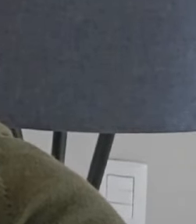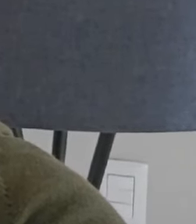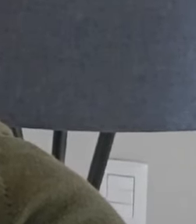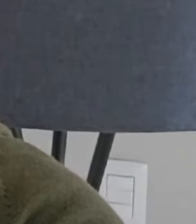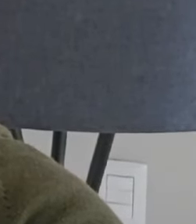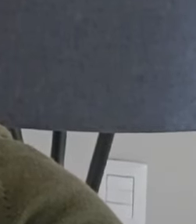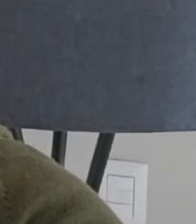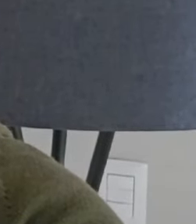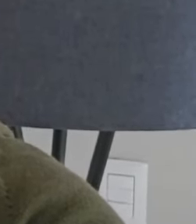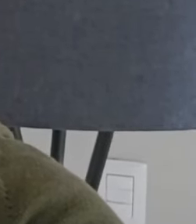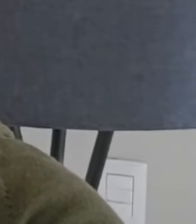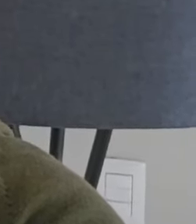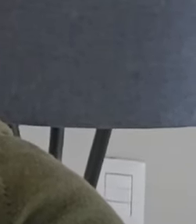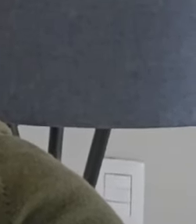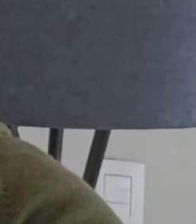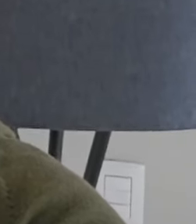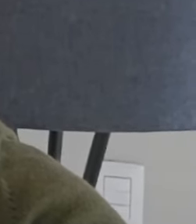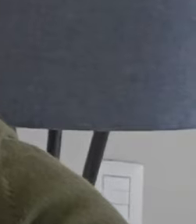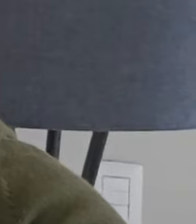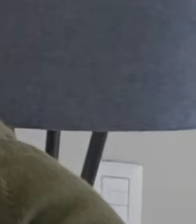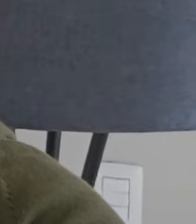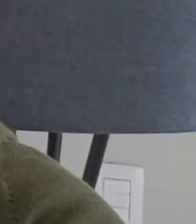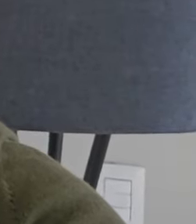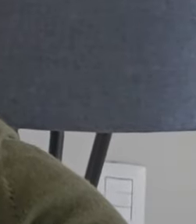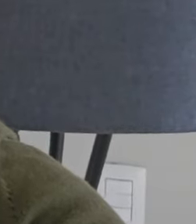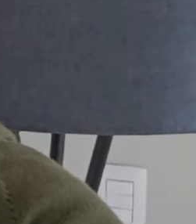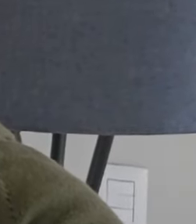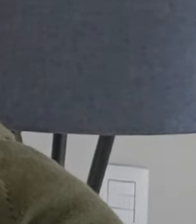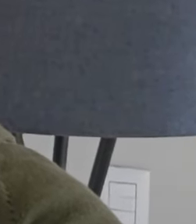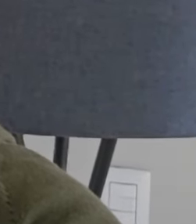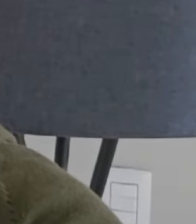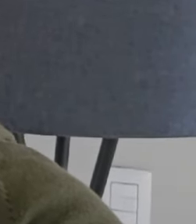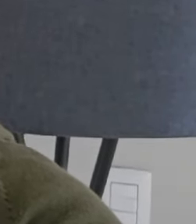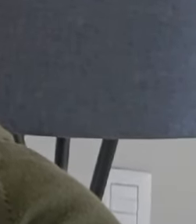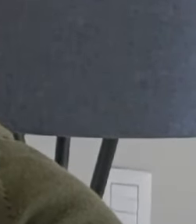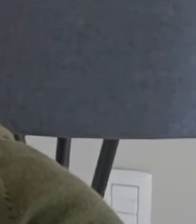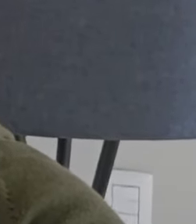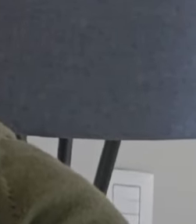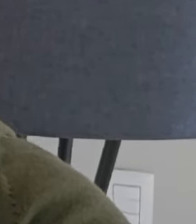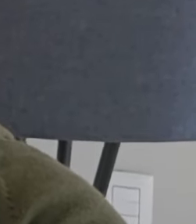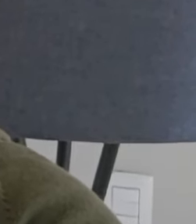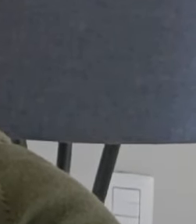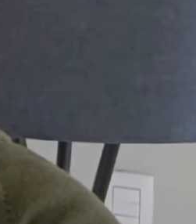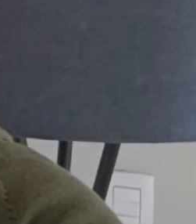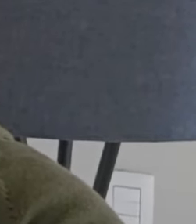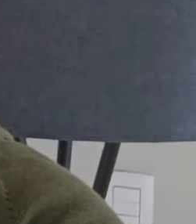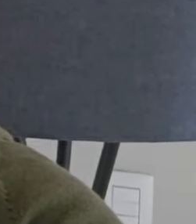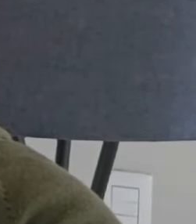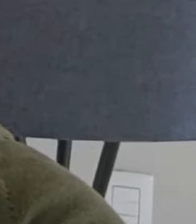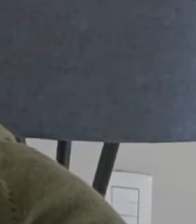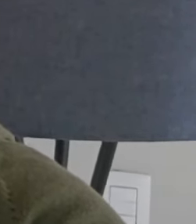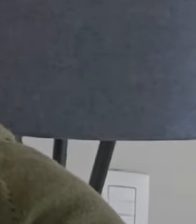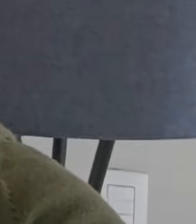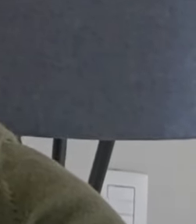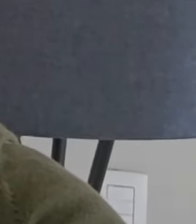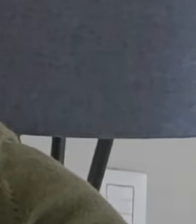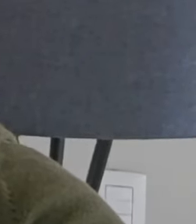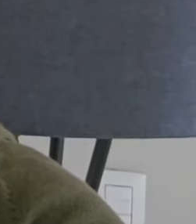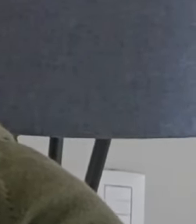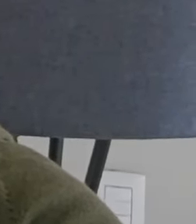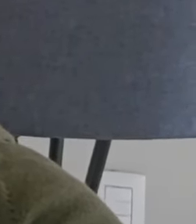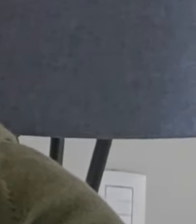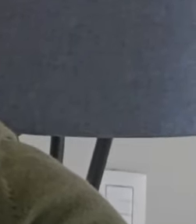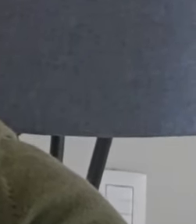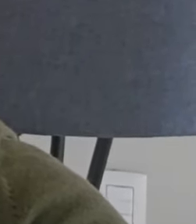la administración de López Obrador salir al extranjero a comprar medicamentos, porque antes los medicamentos eran escasos